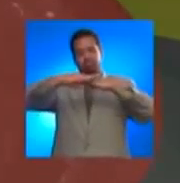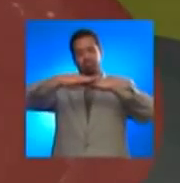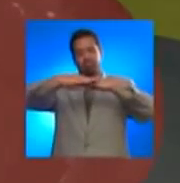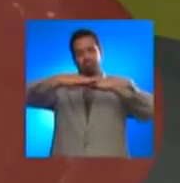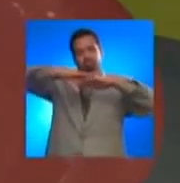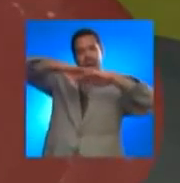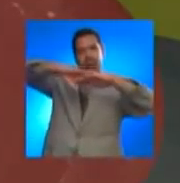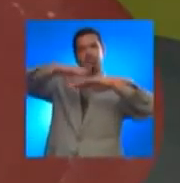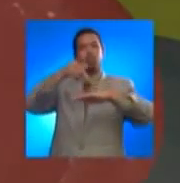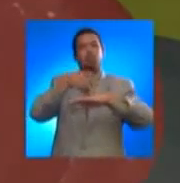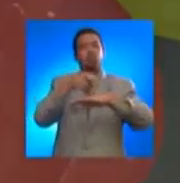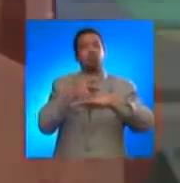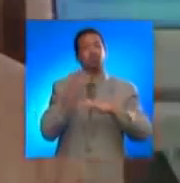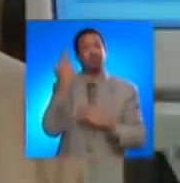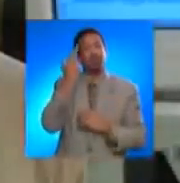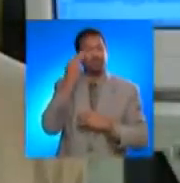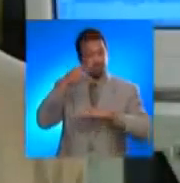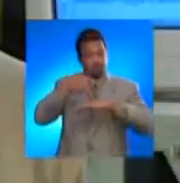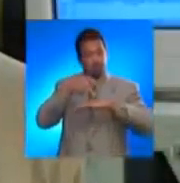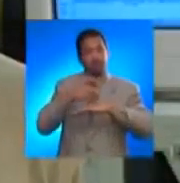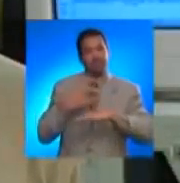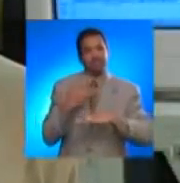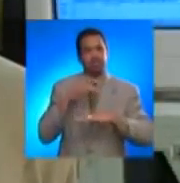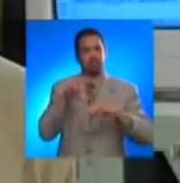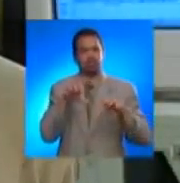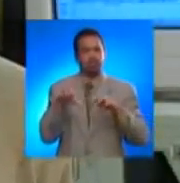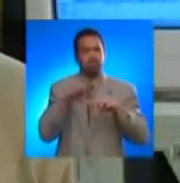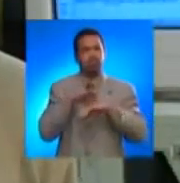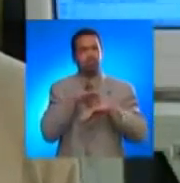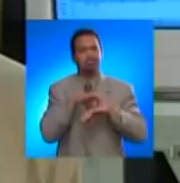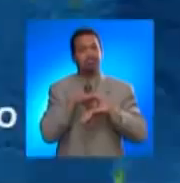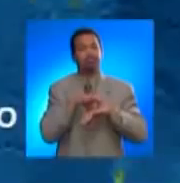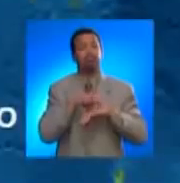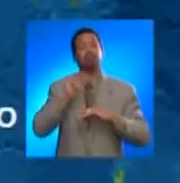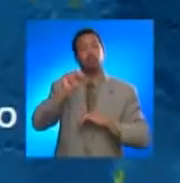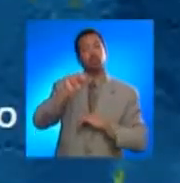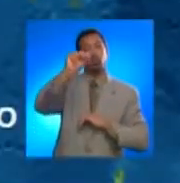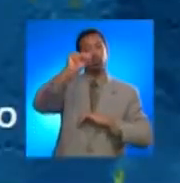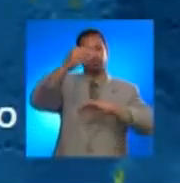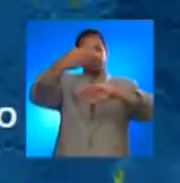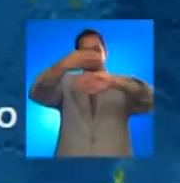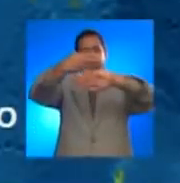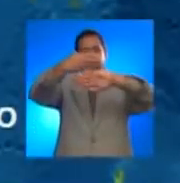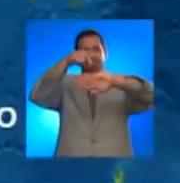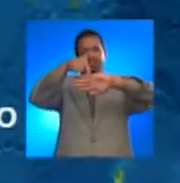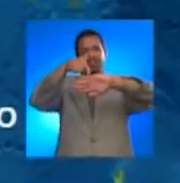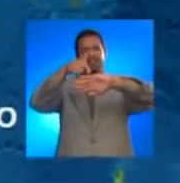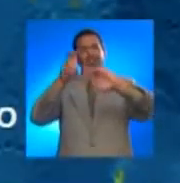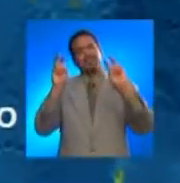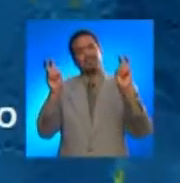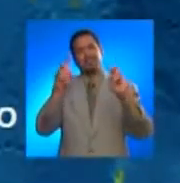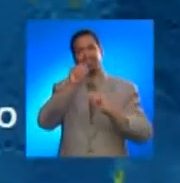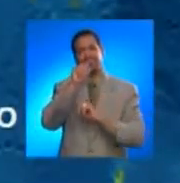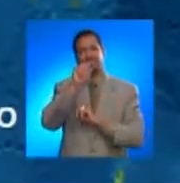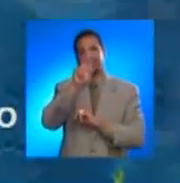ubicado en una zona de convergencia de placas tectónicas hace que Puerto Rico esté localizado en una zona de actividad sísmica, de alta actividad